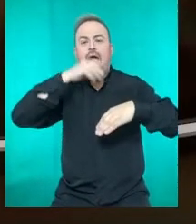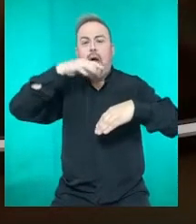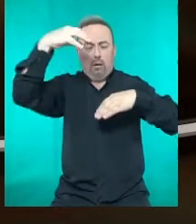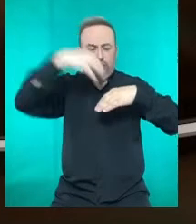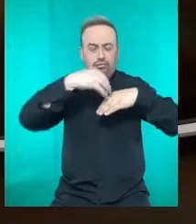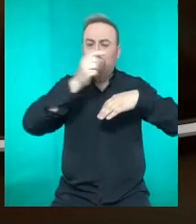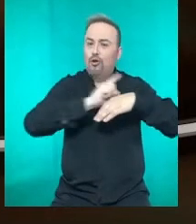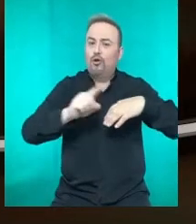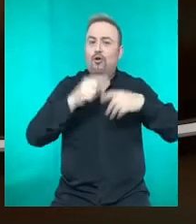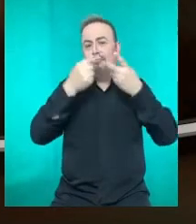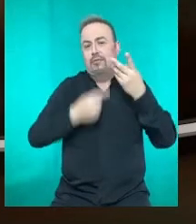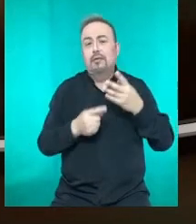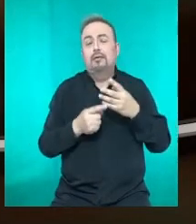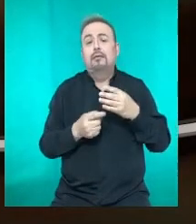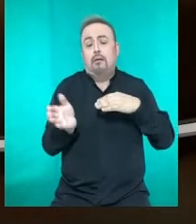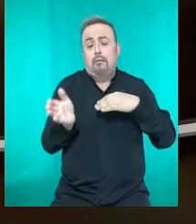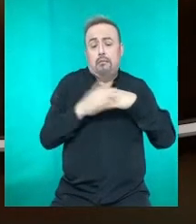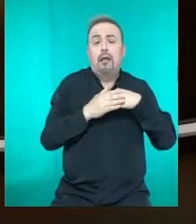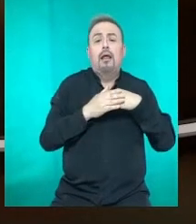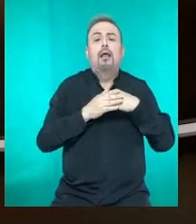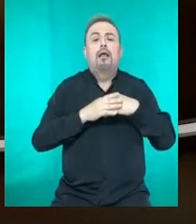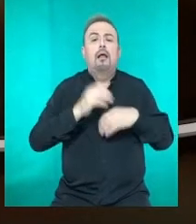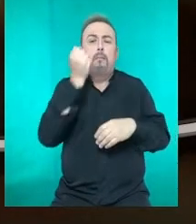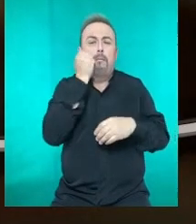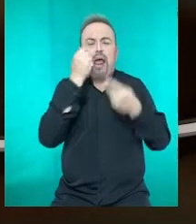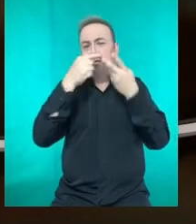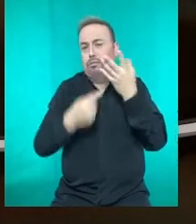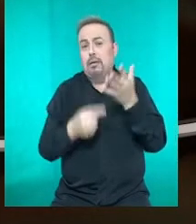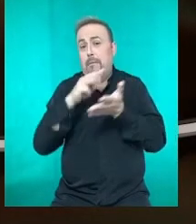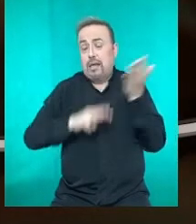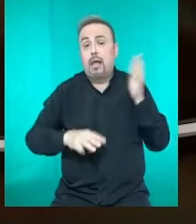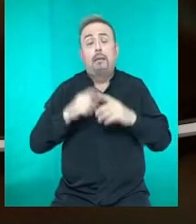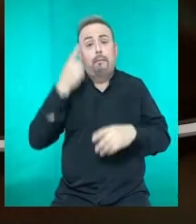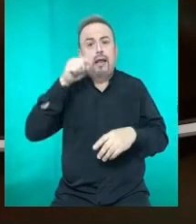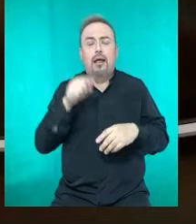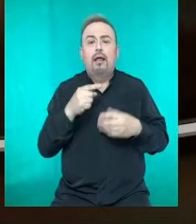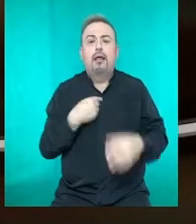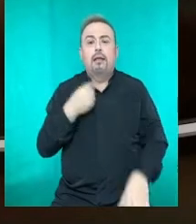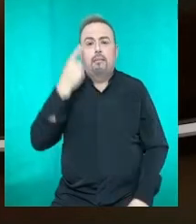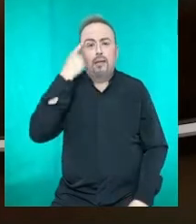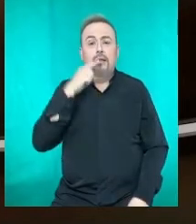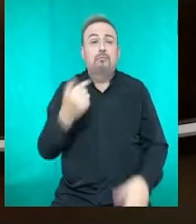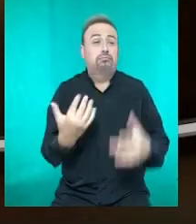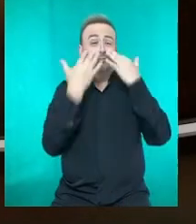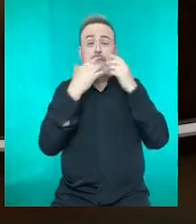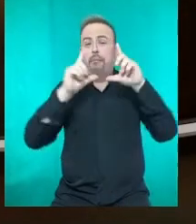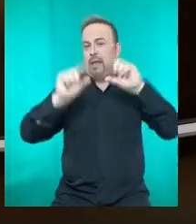polímeros, a distintos tipos de materiales que puedan ser o puedan aportar a la hora de pensar en la descontaminación ambiental.